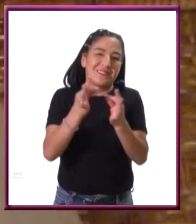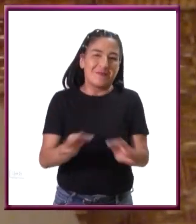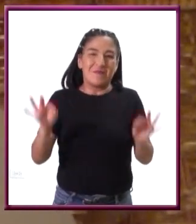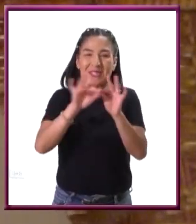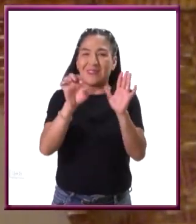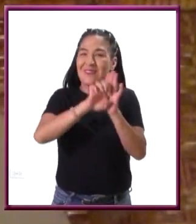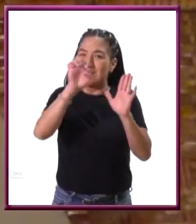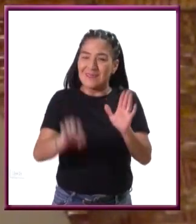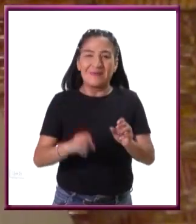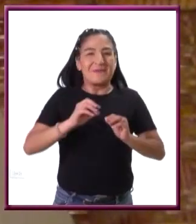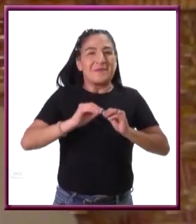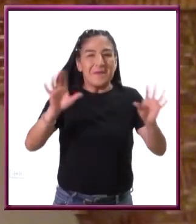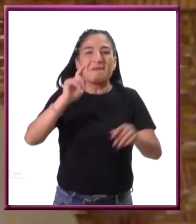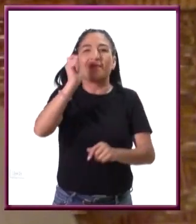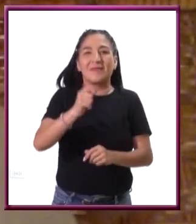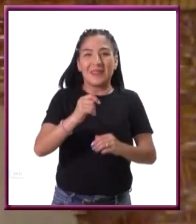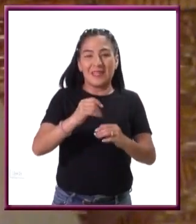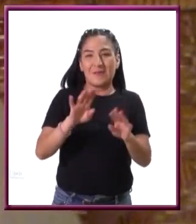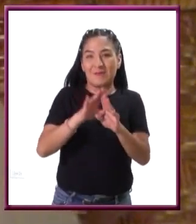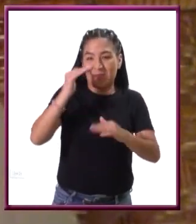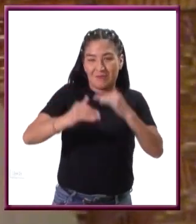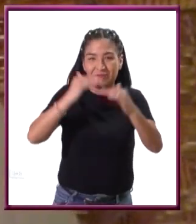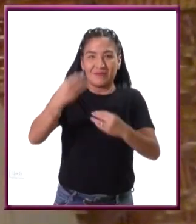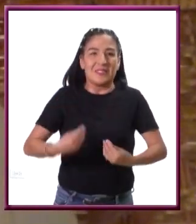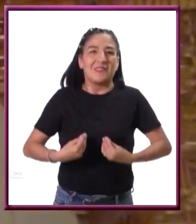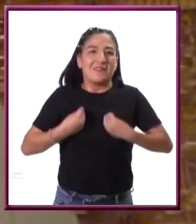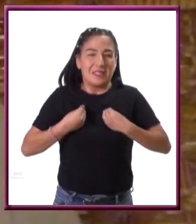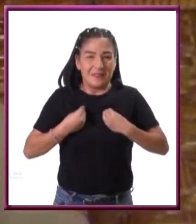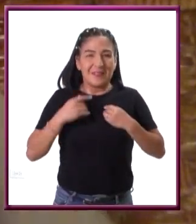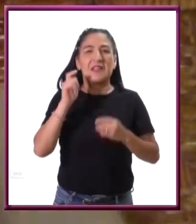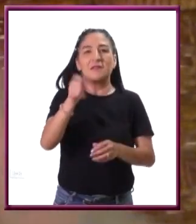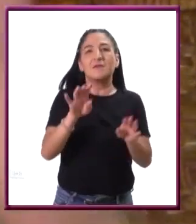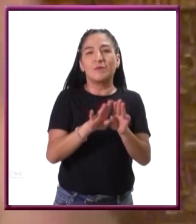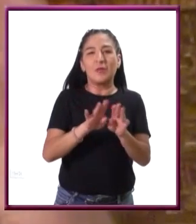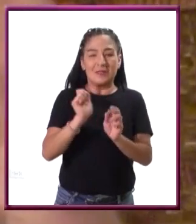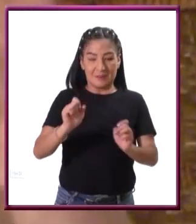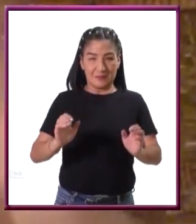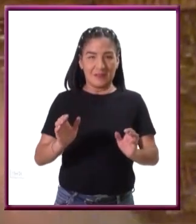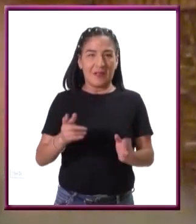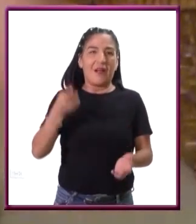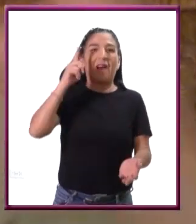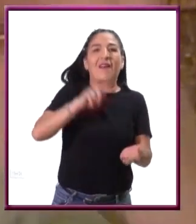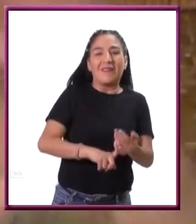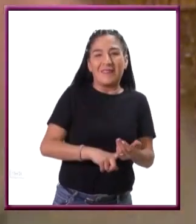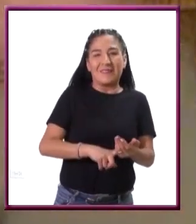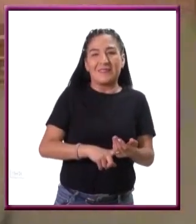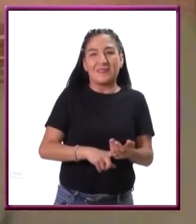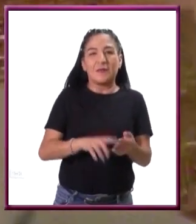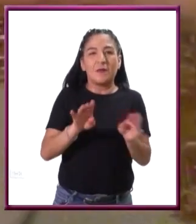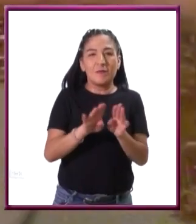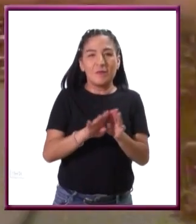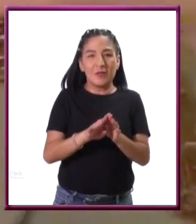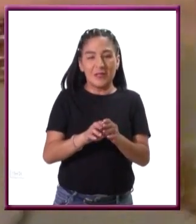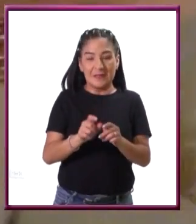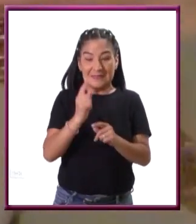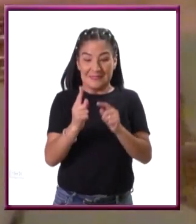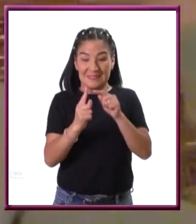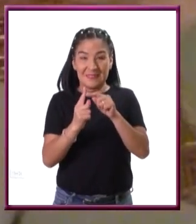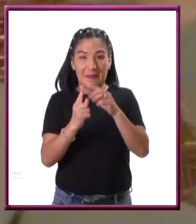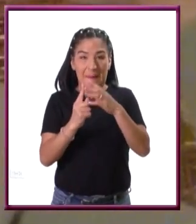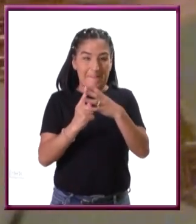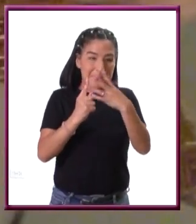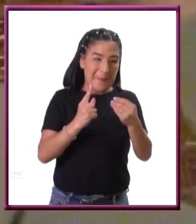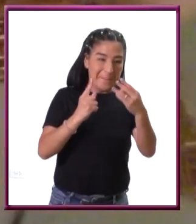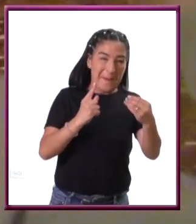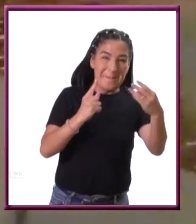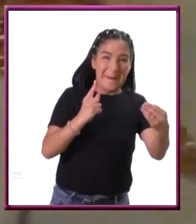de crecimiento. En la vida pasa, porque finalmente como tenemos un organismo que se replica a sí mismo y entonces cada uno de